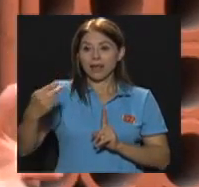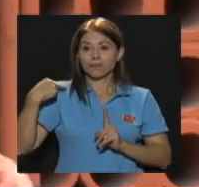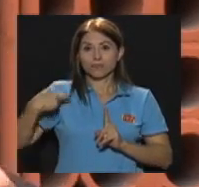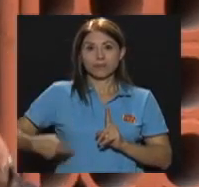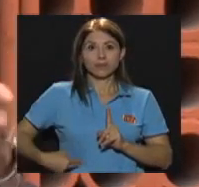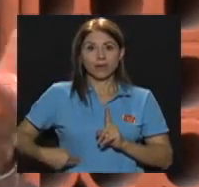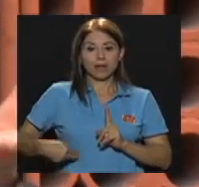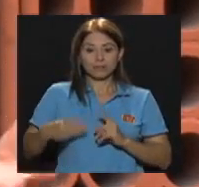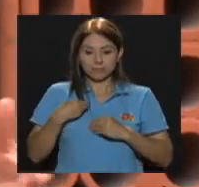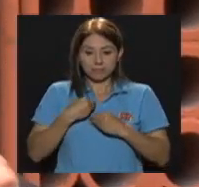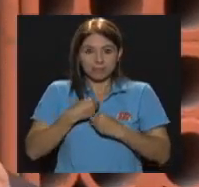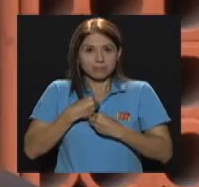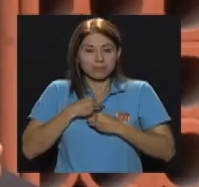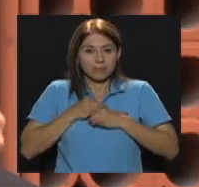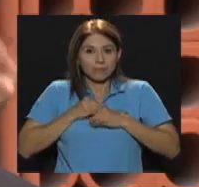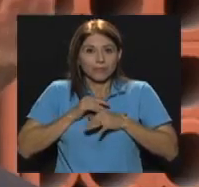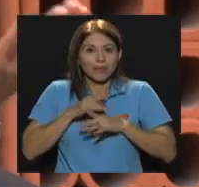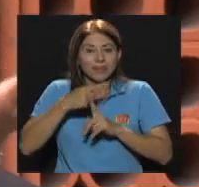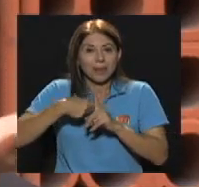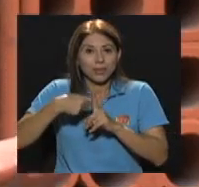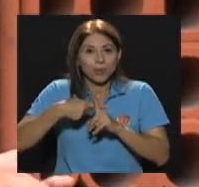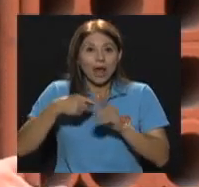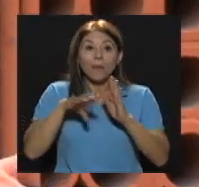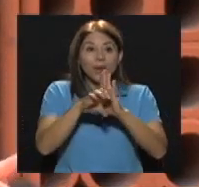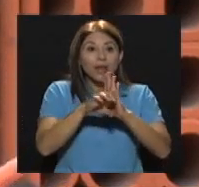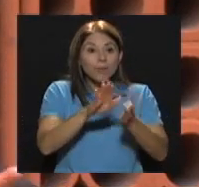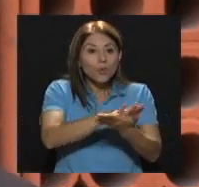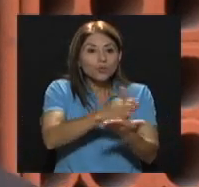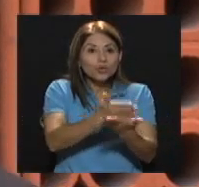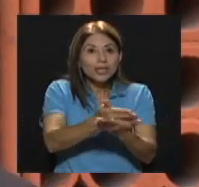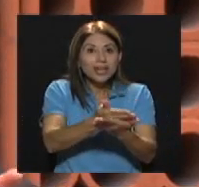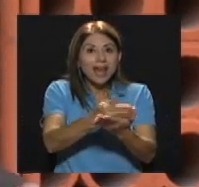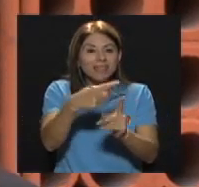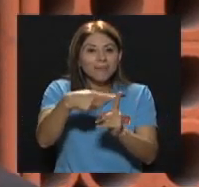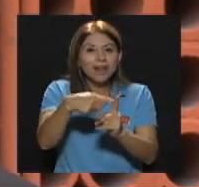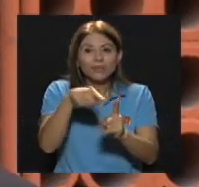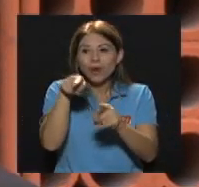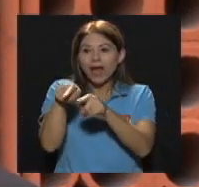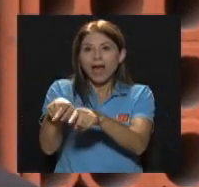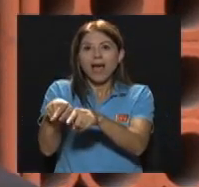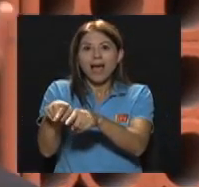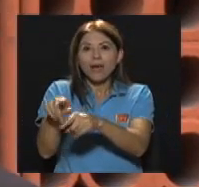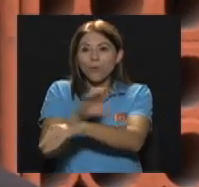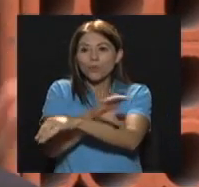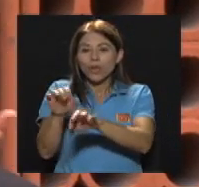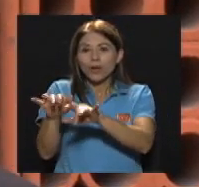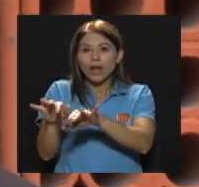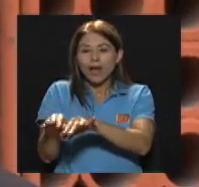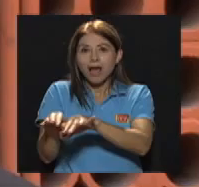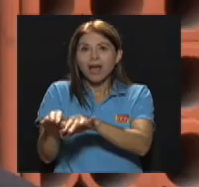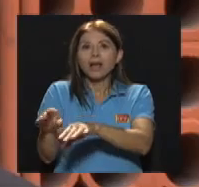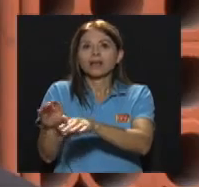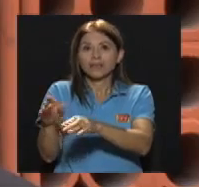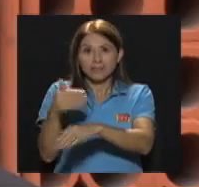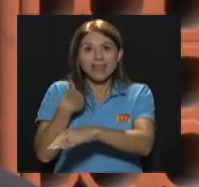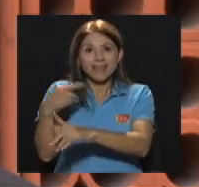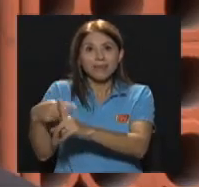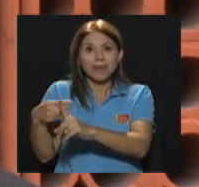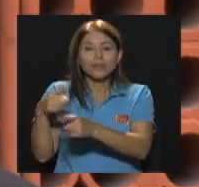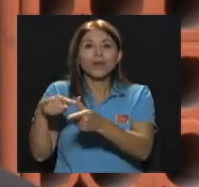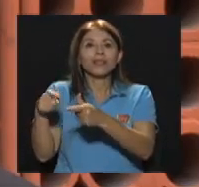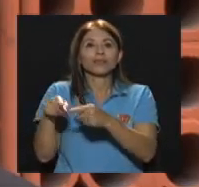hay computadora, si hay una cocina, si hay luminaria encendida. Entonces, eso es temperatura radiante. Va aumentando la temperatura interior de